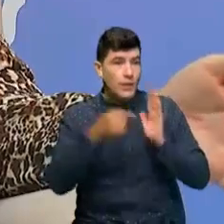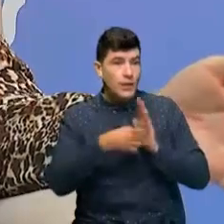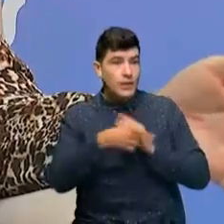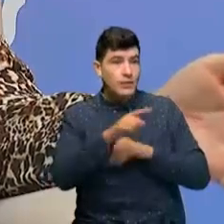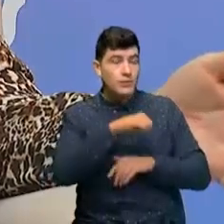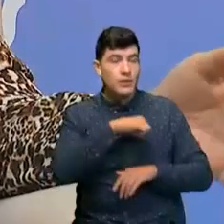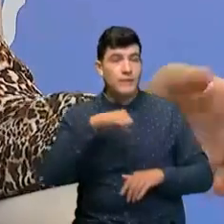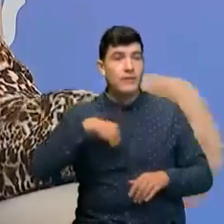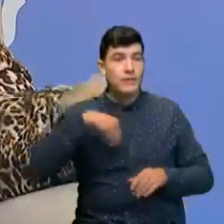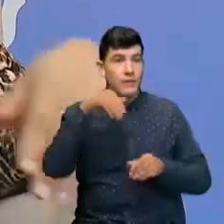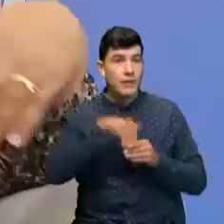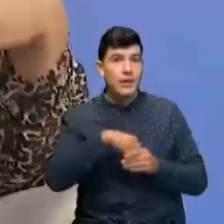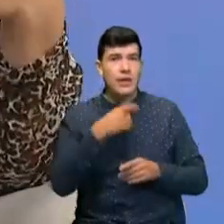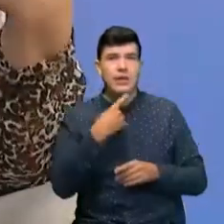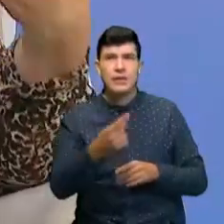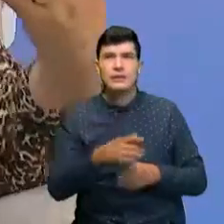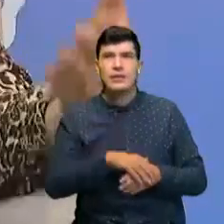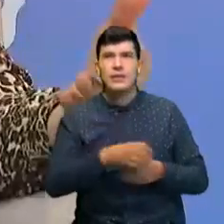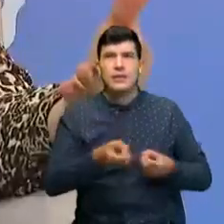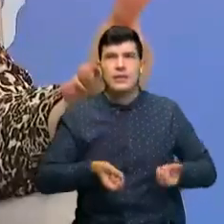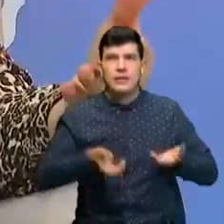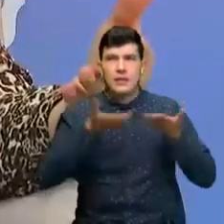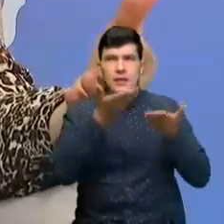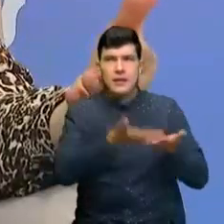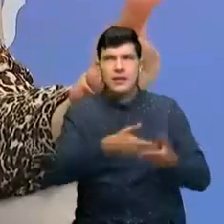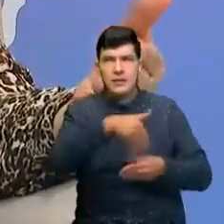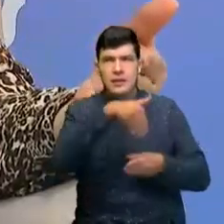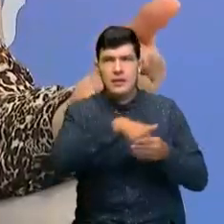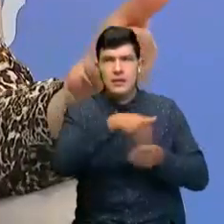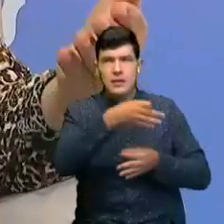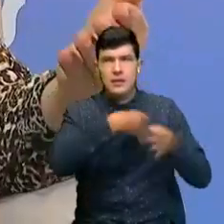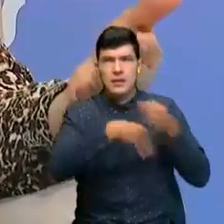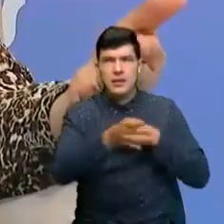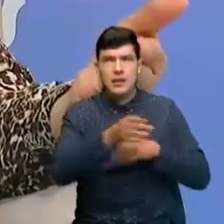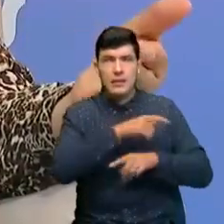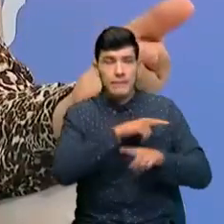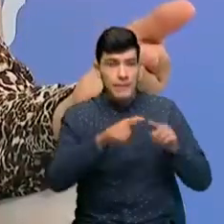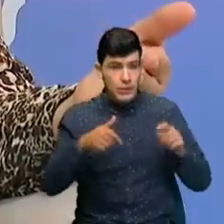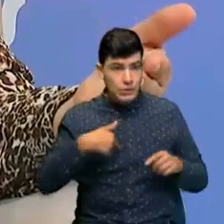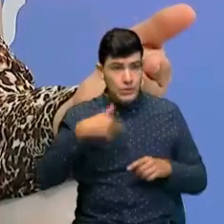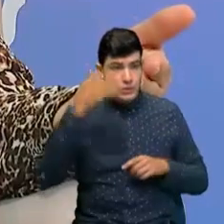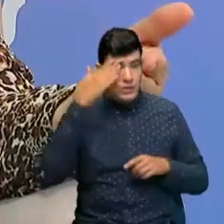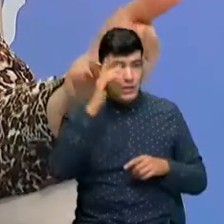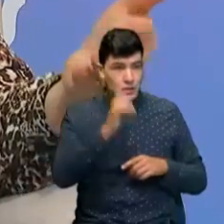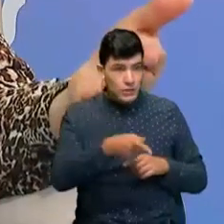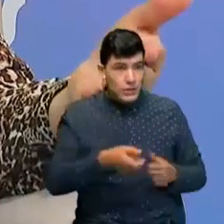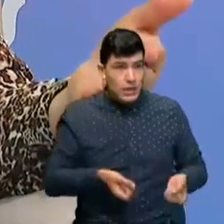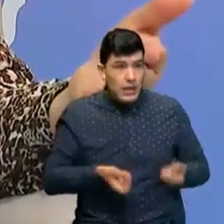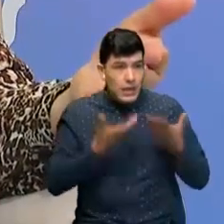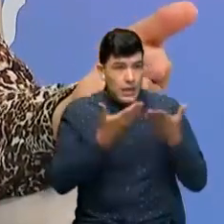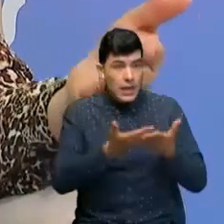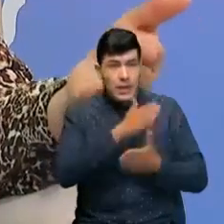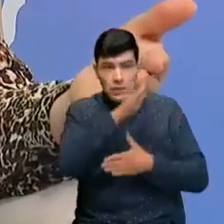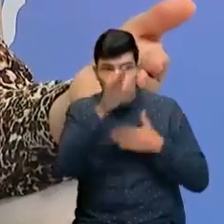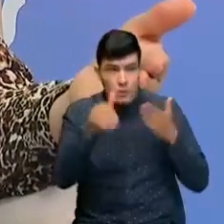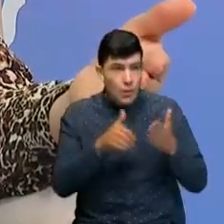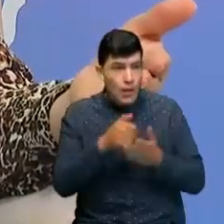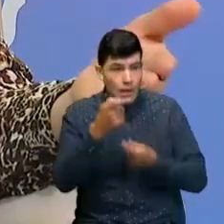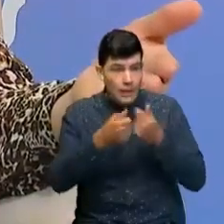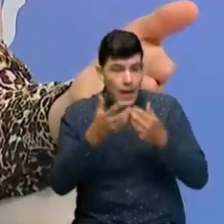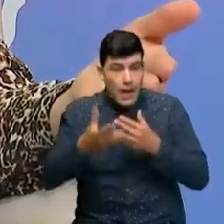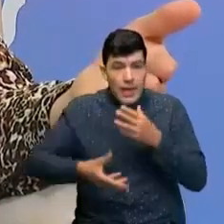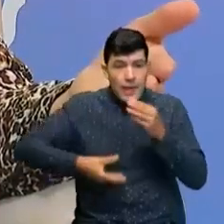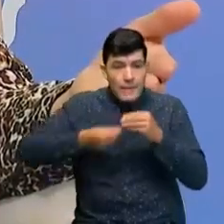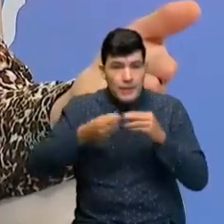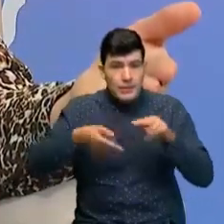privado, ellos qué hacen, una devolución de saldo, pero que yo sepa que le vayan a devolver toda la plata más